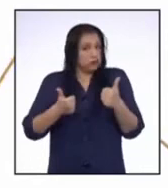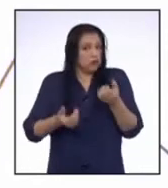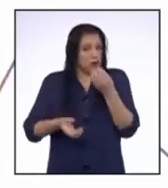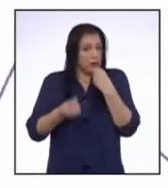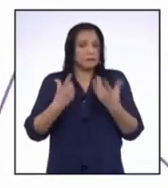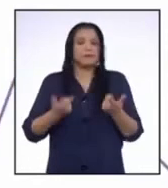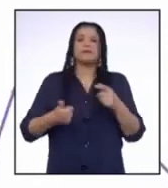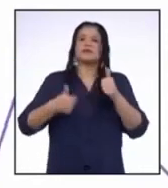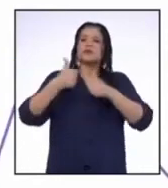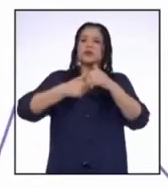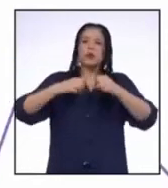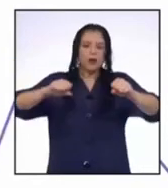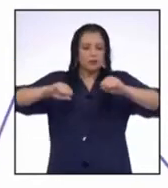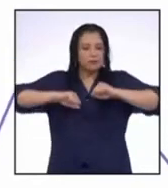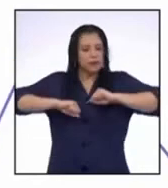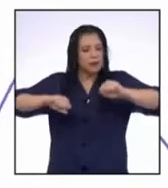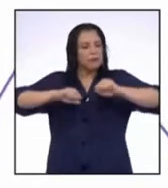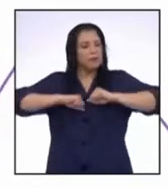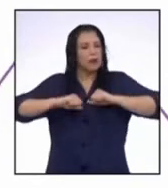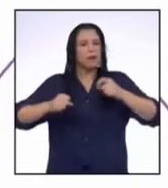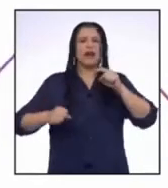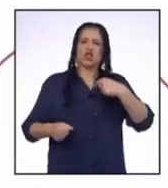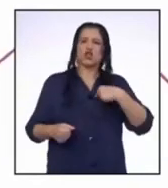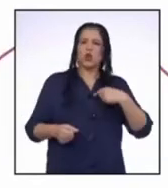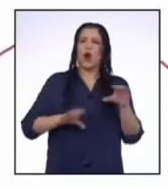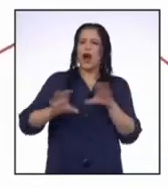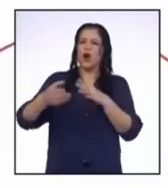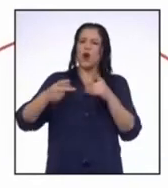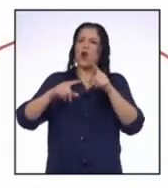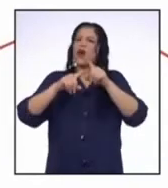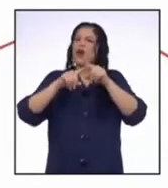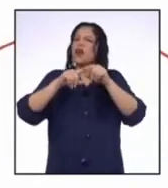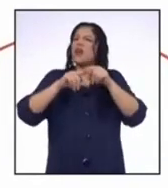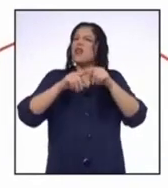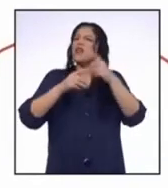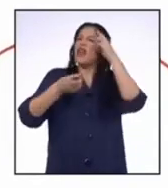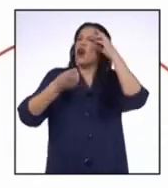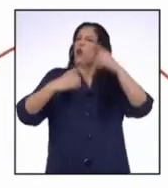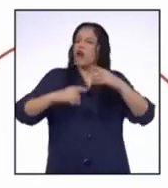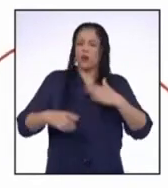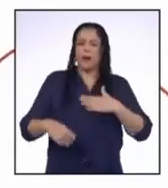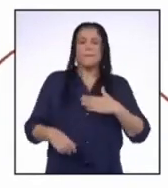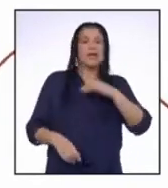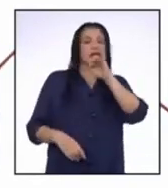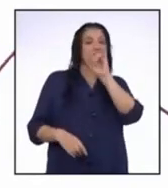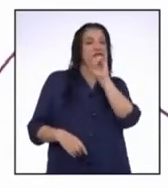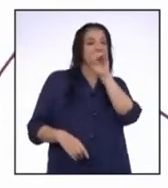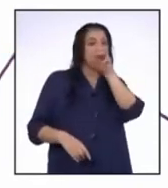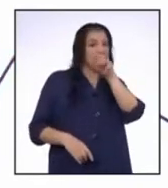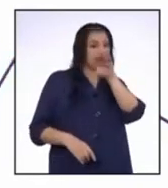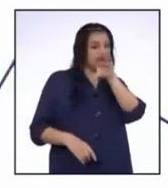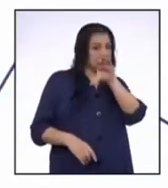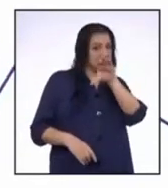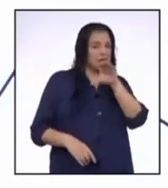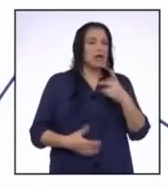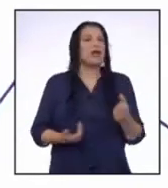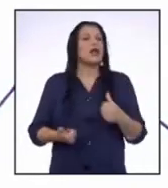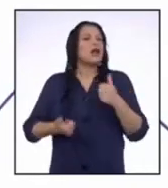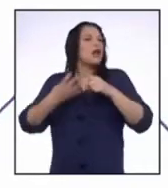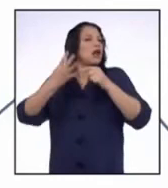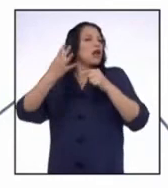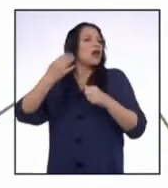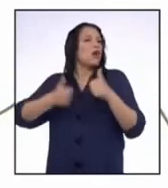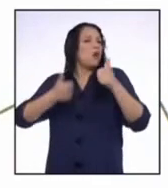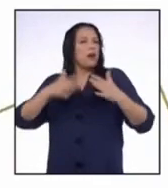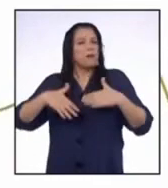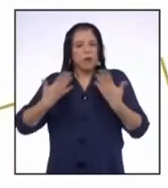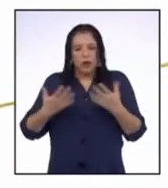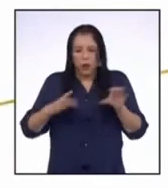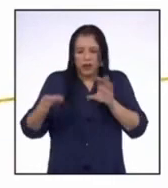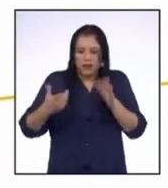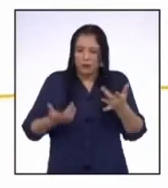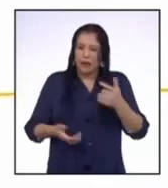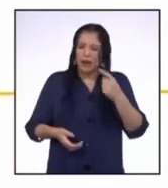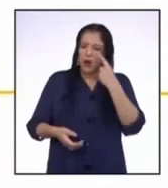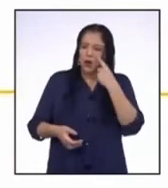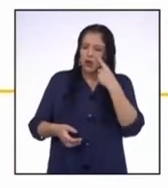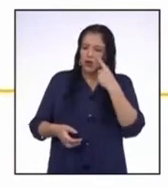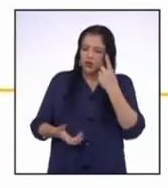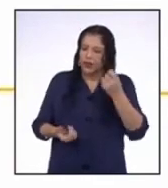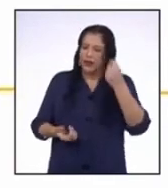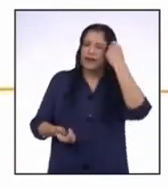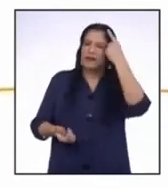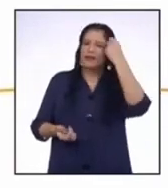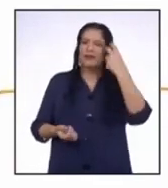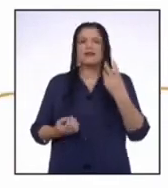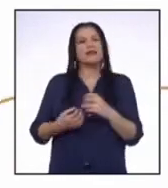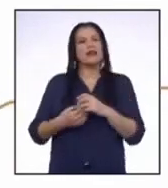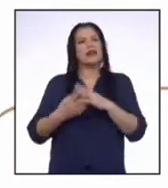de actividades físicas debemos realizar de acuerdo a nuestro IMC? ¿Qué podríamos hacer para conocer y comprender los